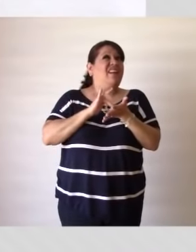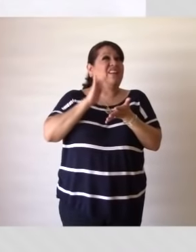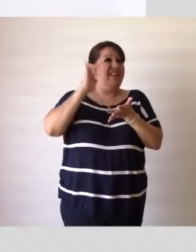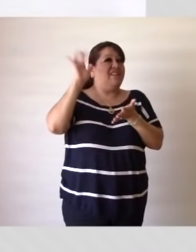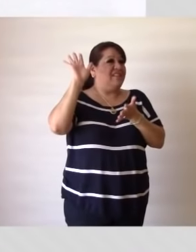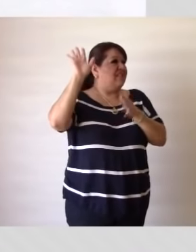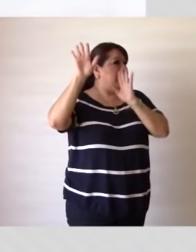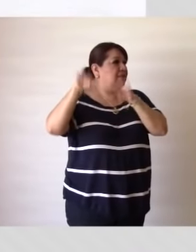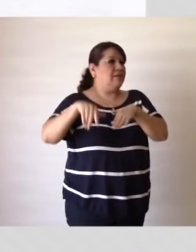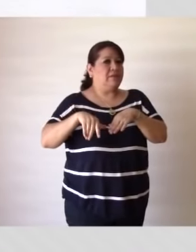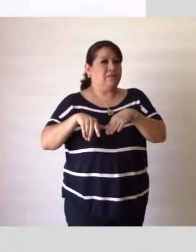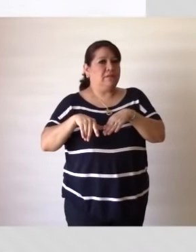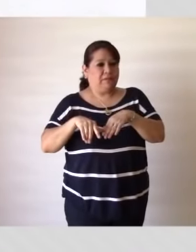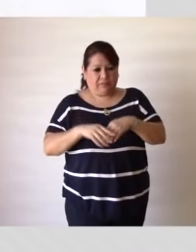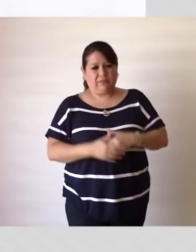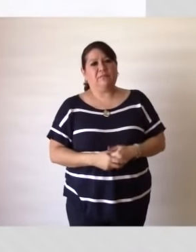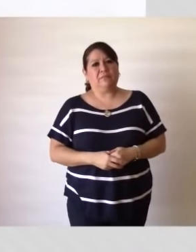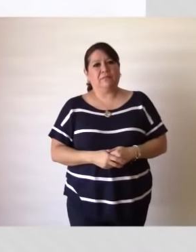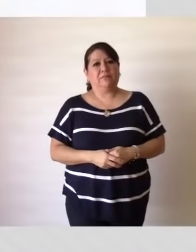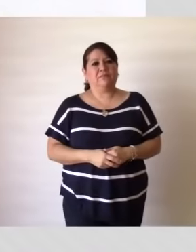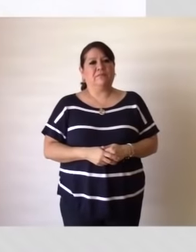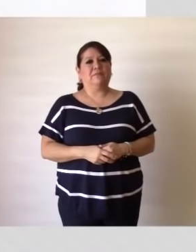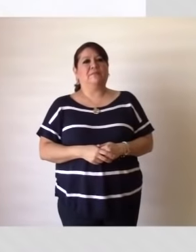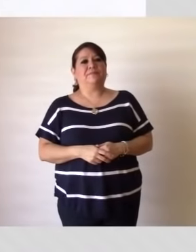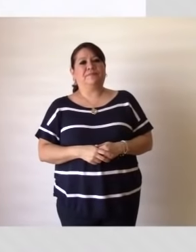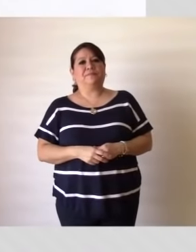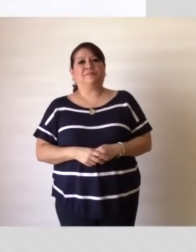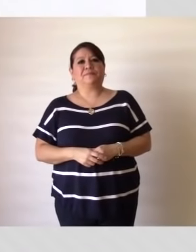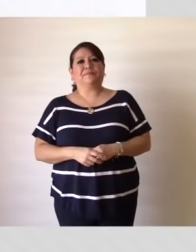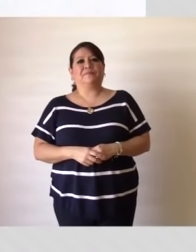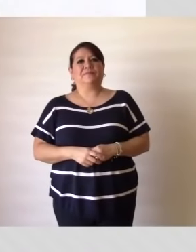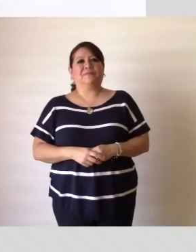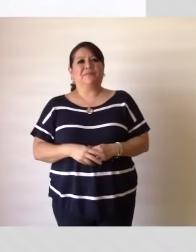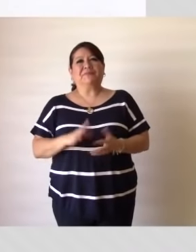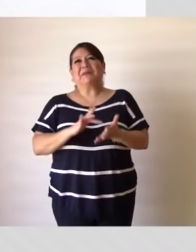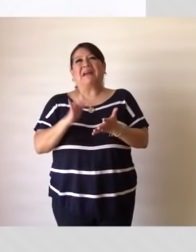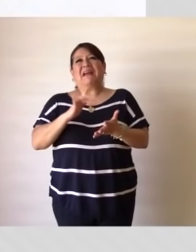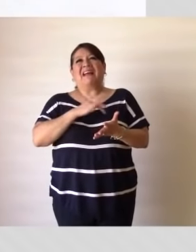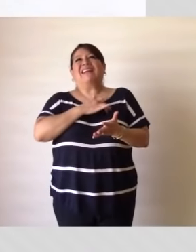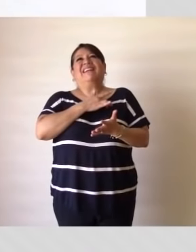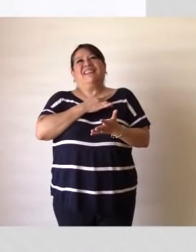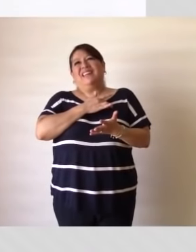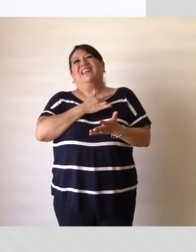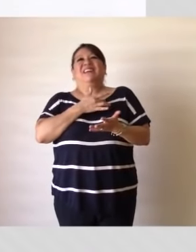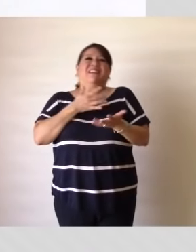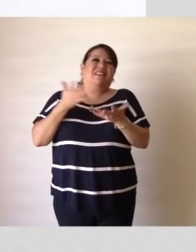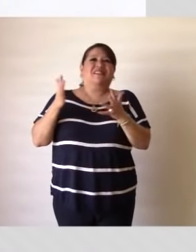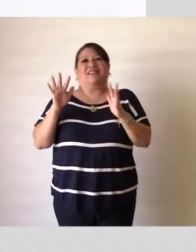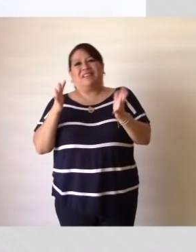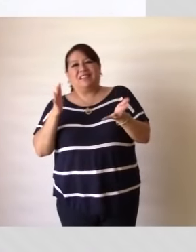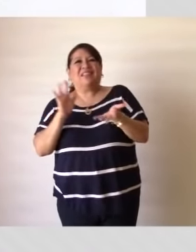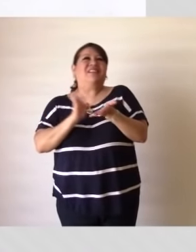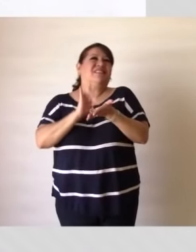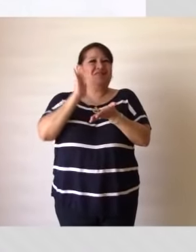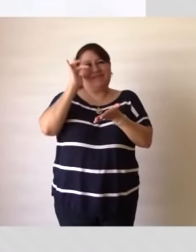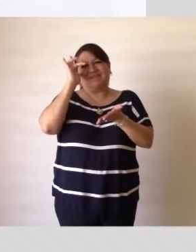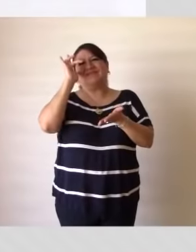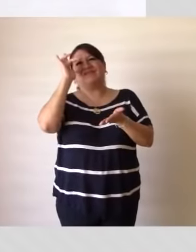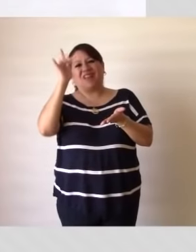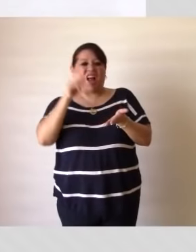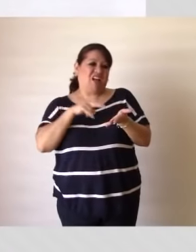gracias y siento que he cumplido el nivel de agradecimiento que requiere esta acción